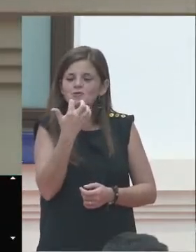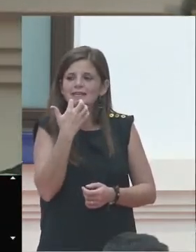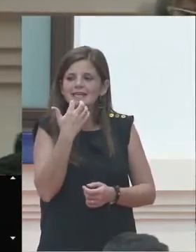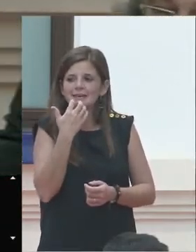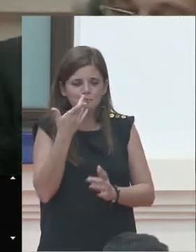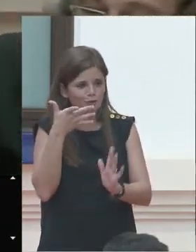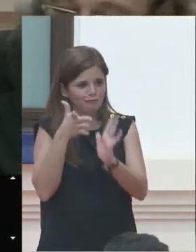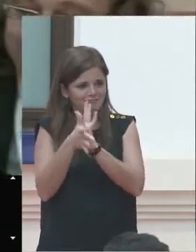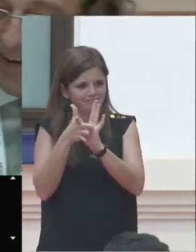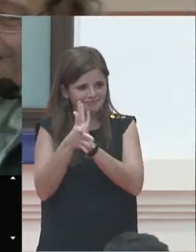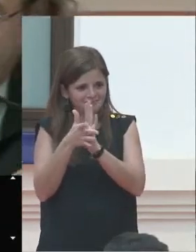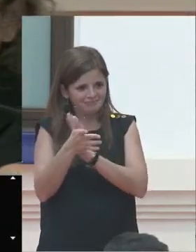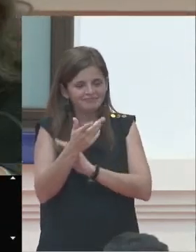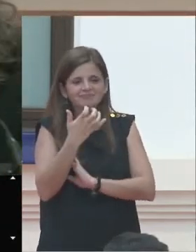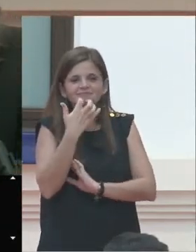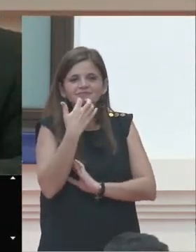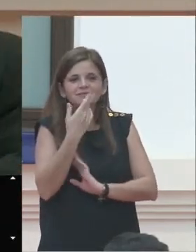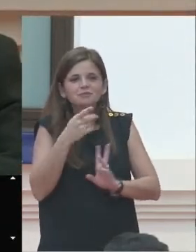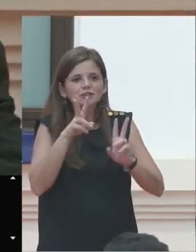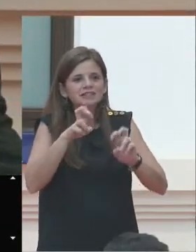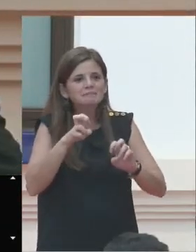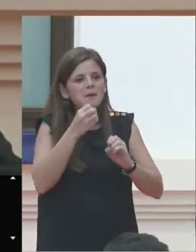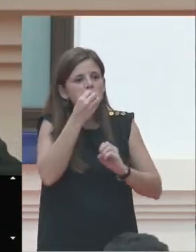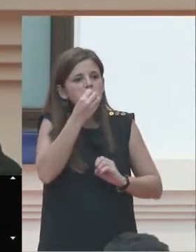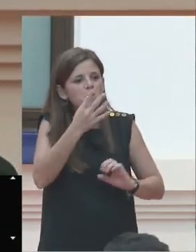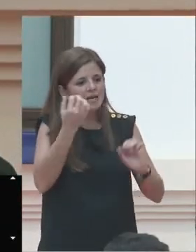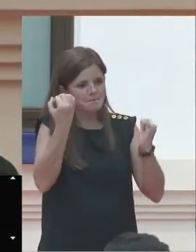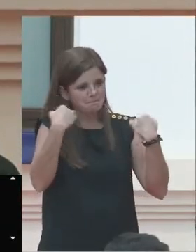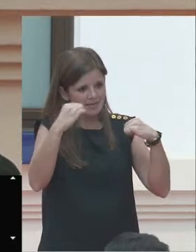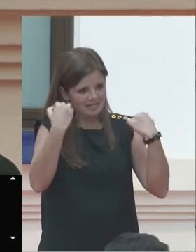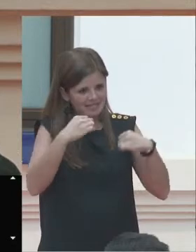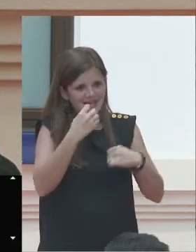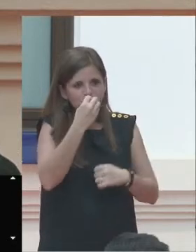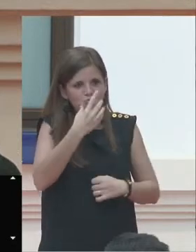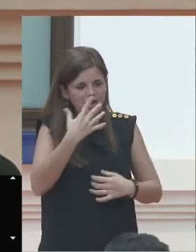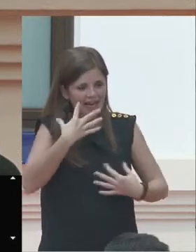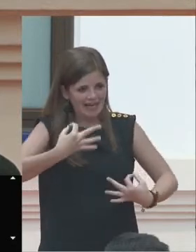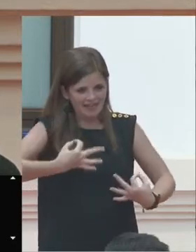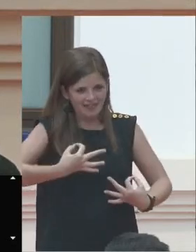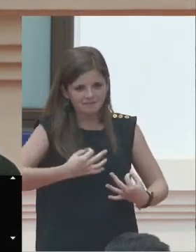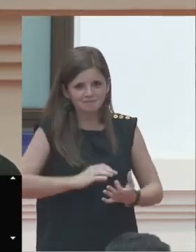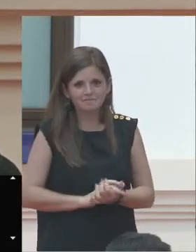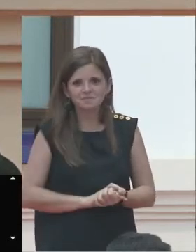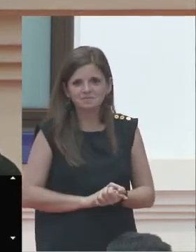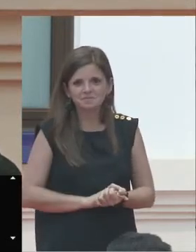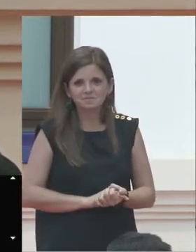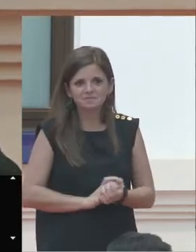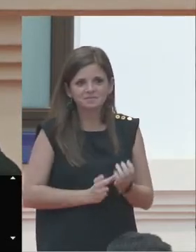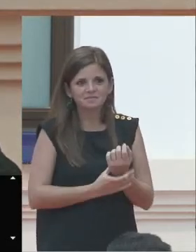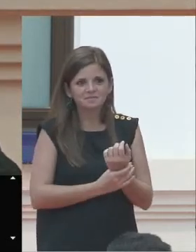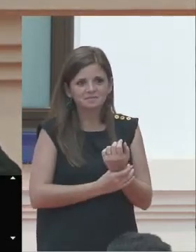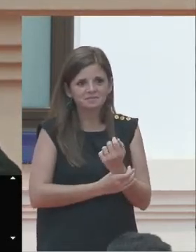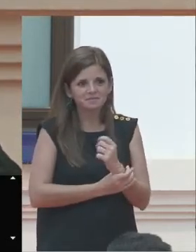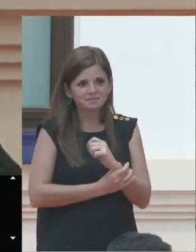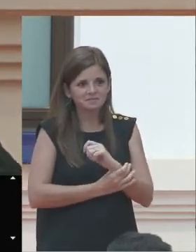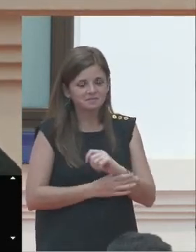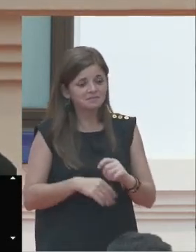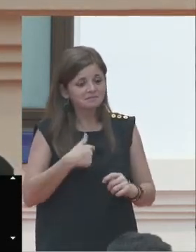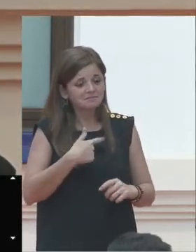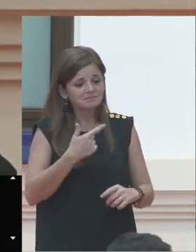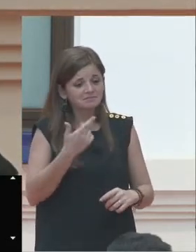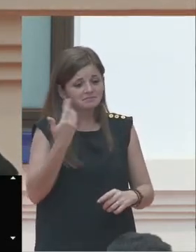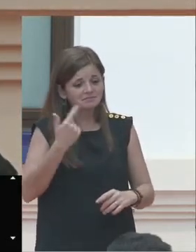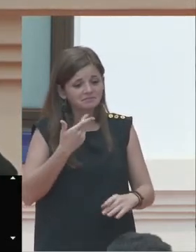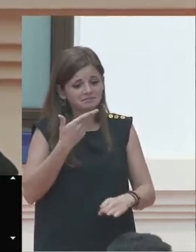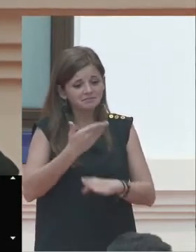de buenas prácticas y buenas realidades. En mi caso, yo he venido, he sacado el billete y te voy a